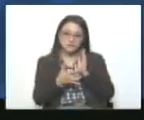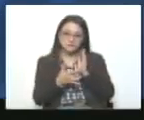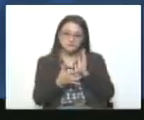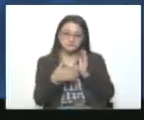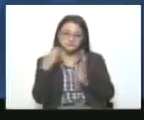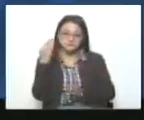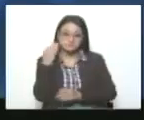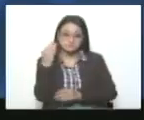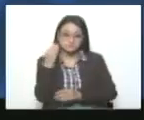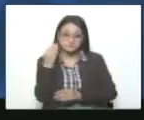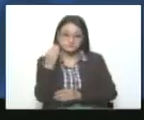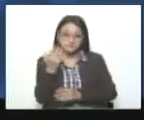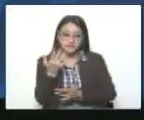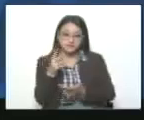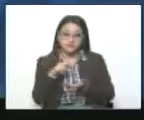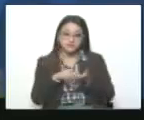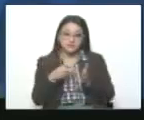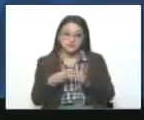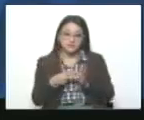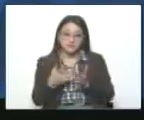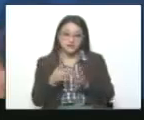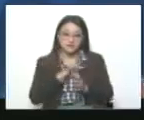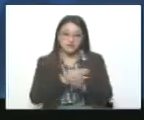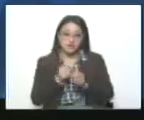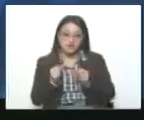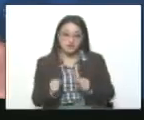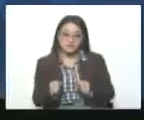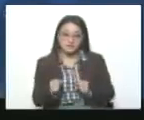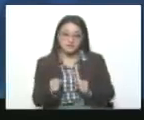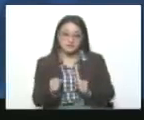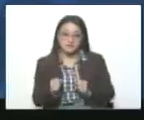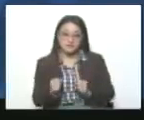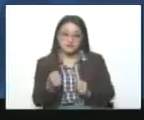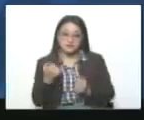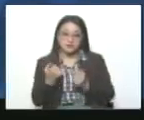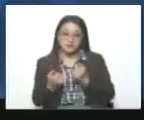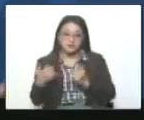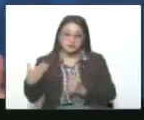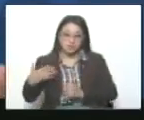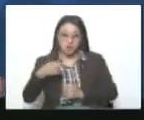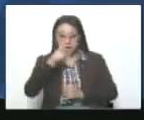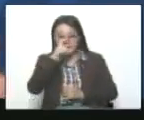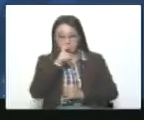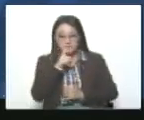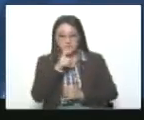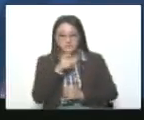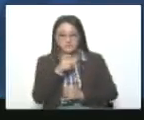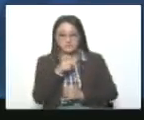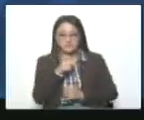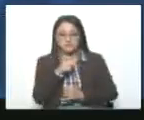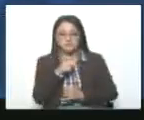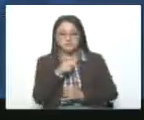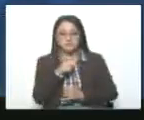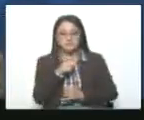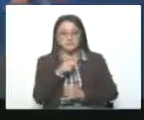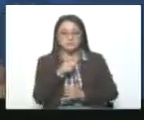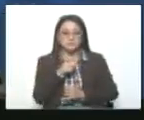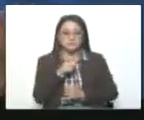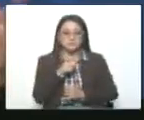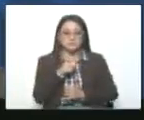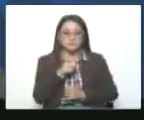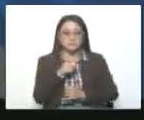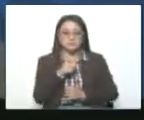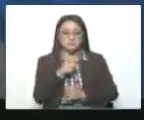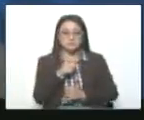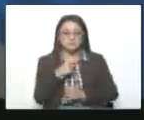que lo que se trata es de fortalecer lo que hemos logrado en estos años En estos años, presidente, yo le